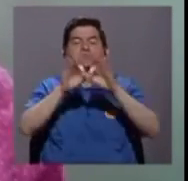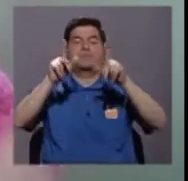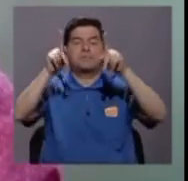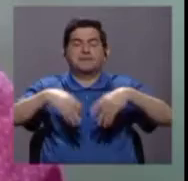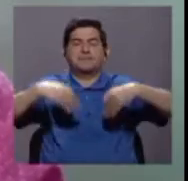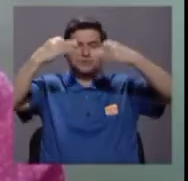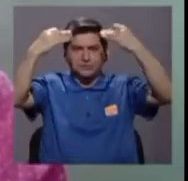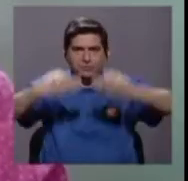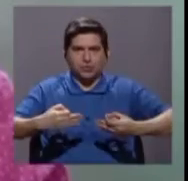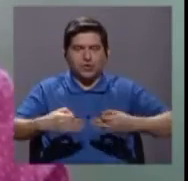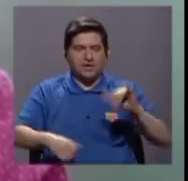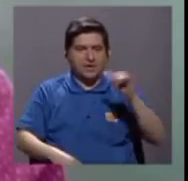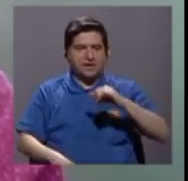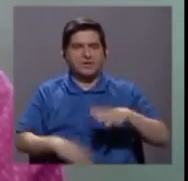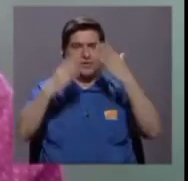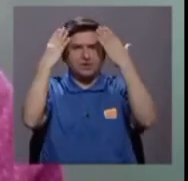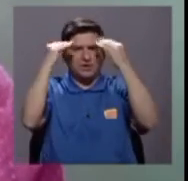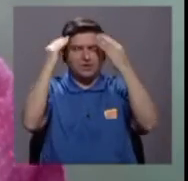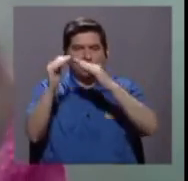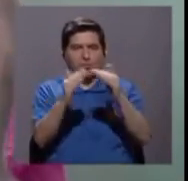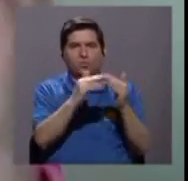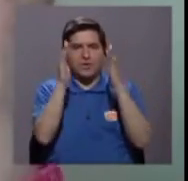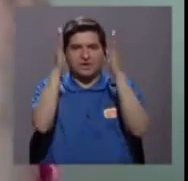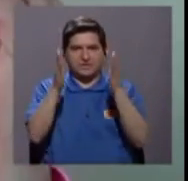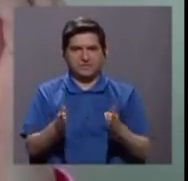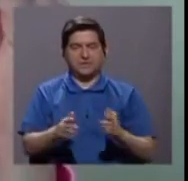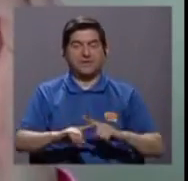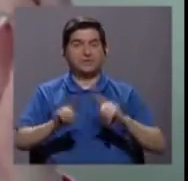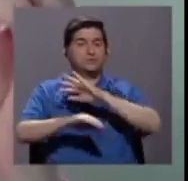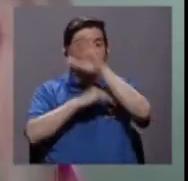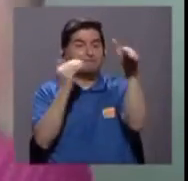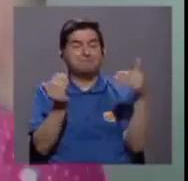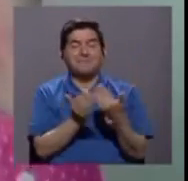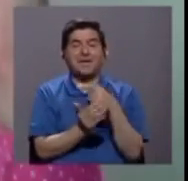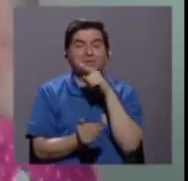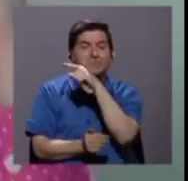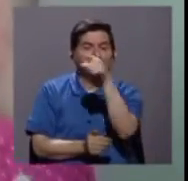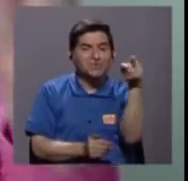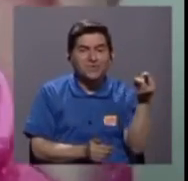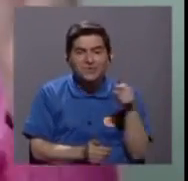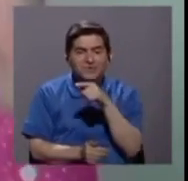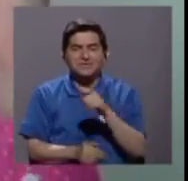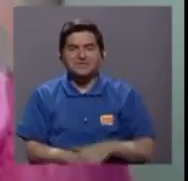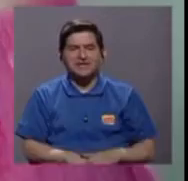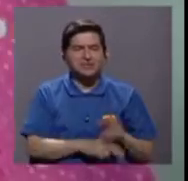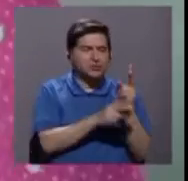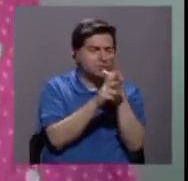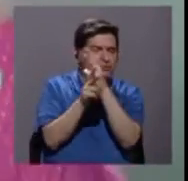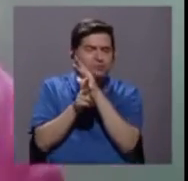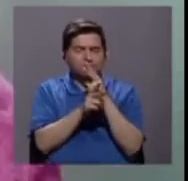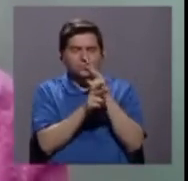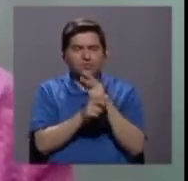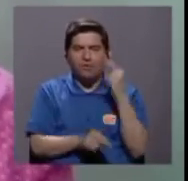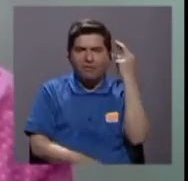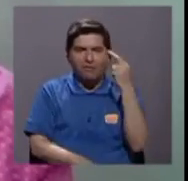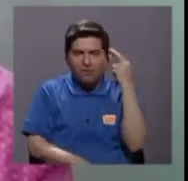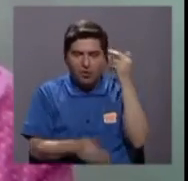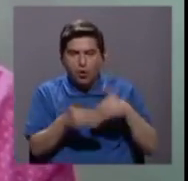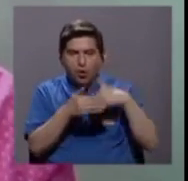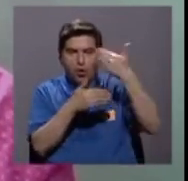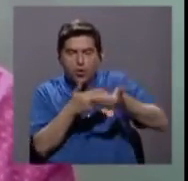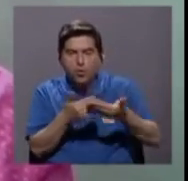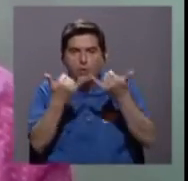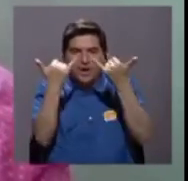de decisiones y también para información de la ciudadanía. Pero todos esos monitoreos y reflexiones luego los hemos